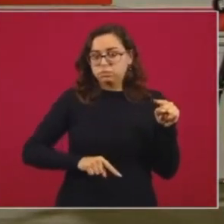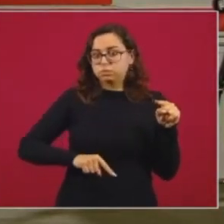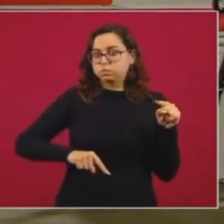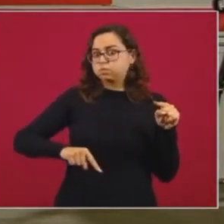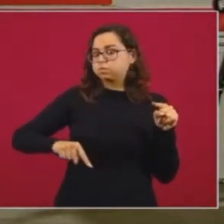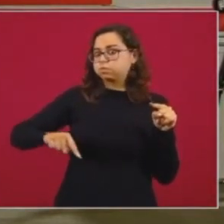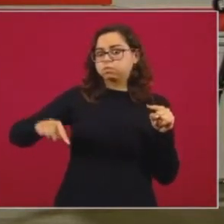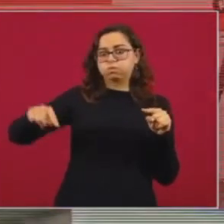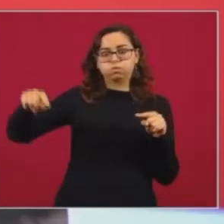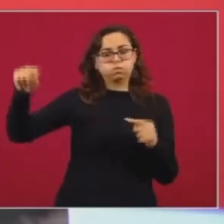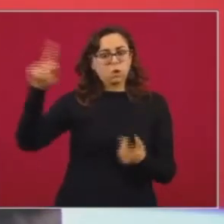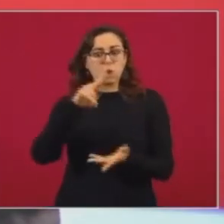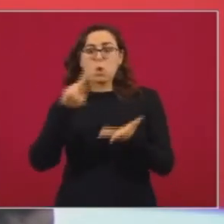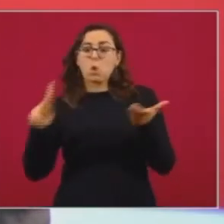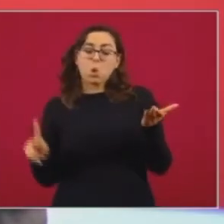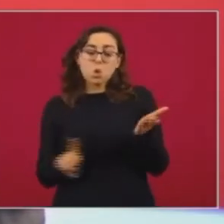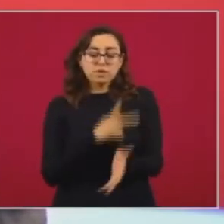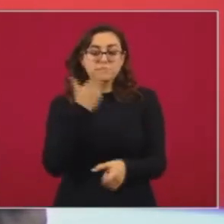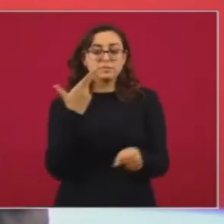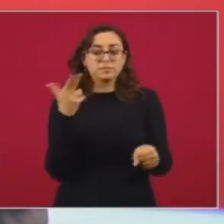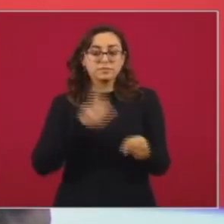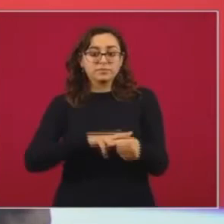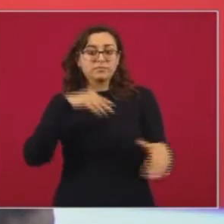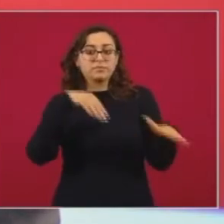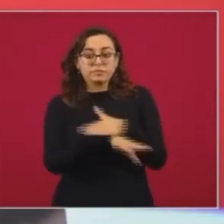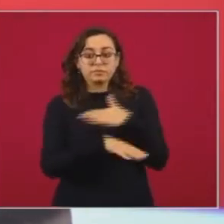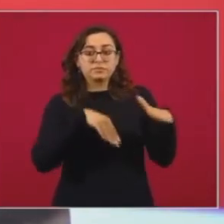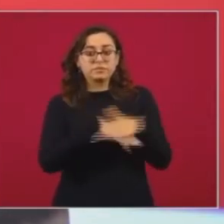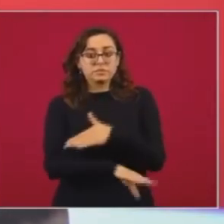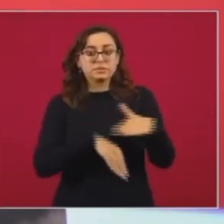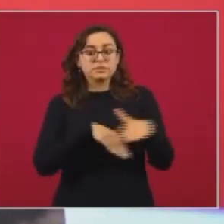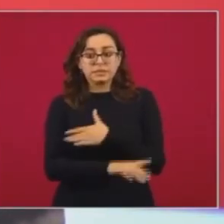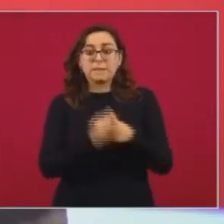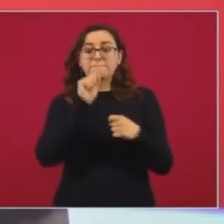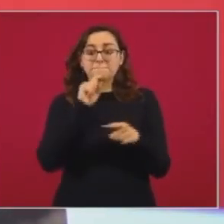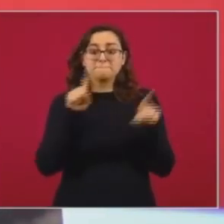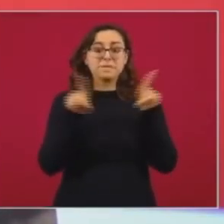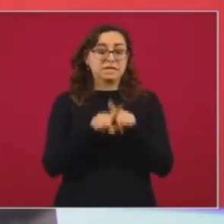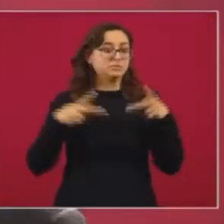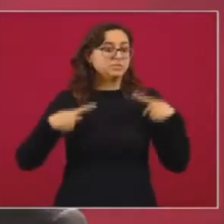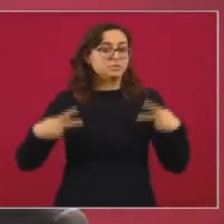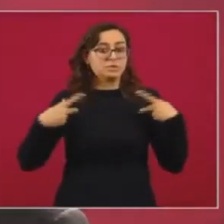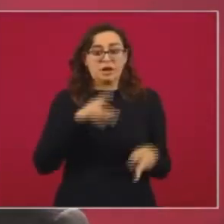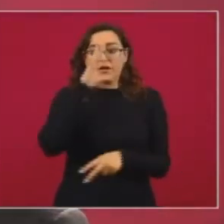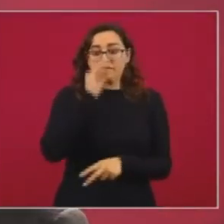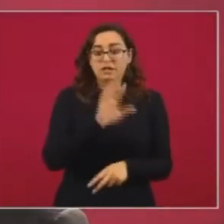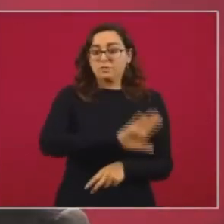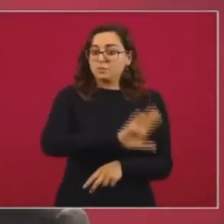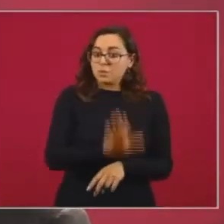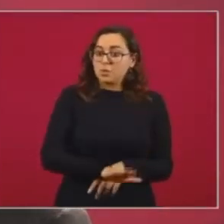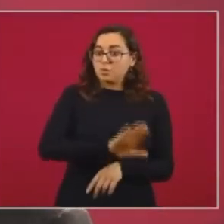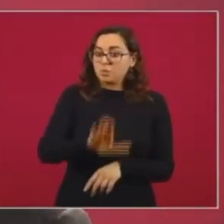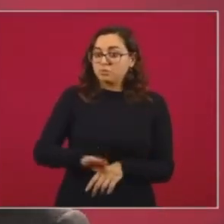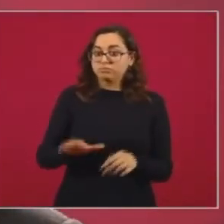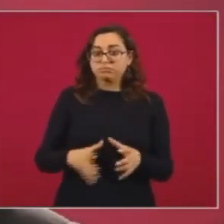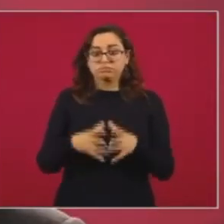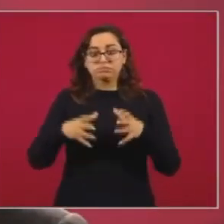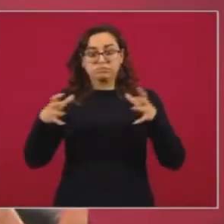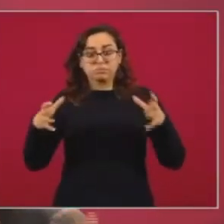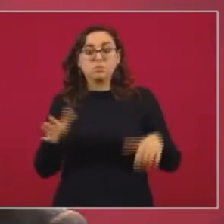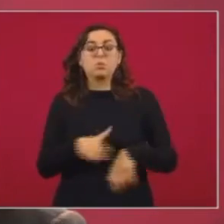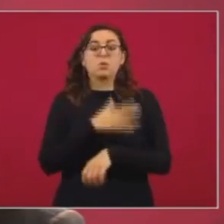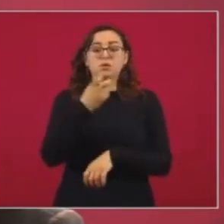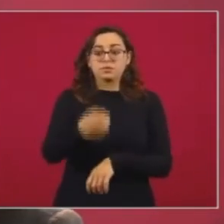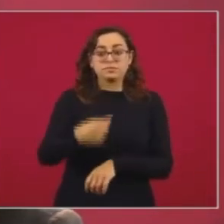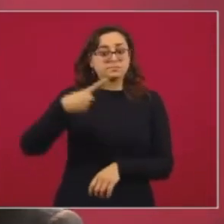diarias, el número de casos y también el número de defunciones. Están incrementando las defunciones en la Ciudad de México. Por eso queremos que lo